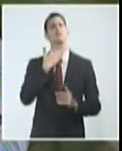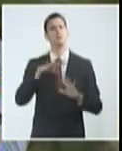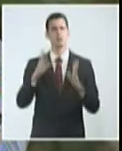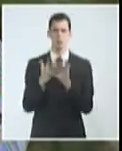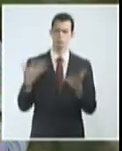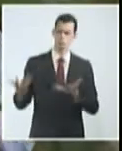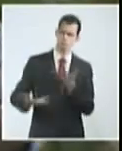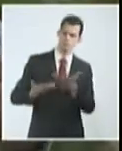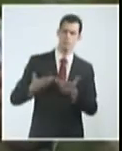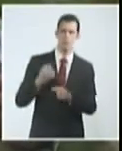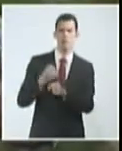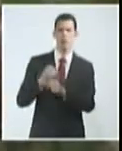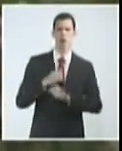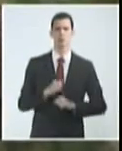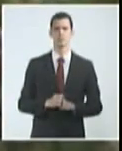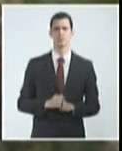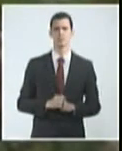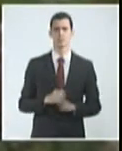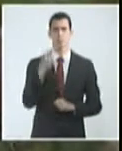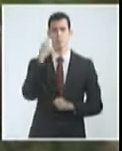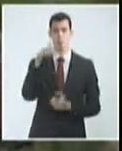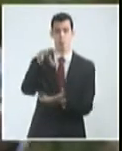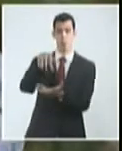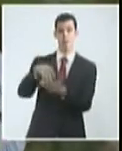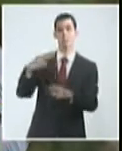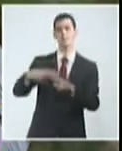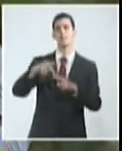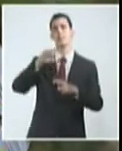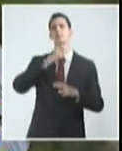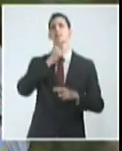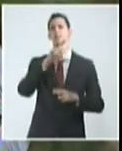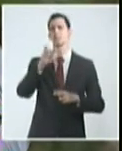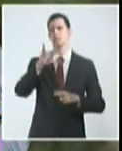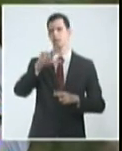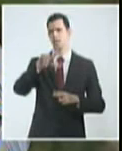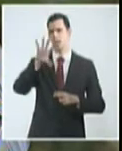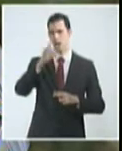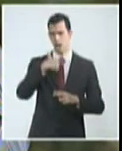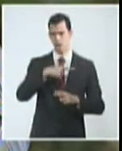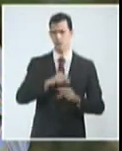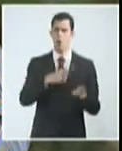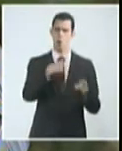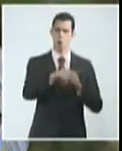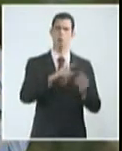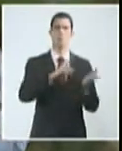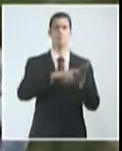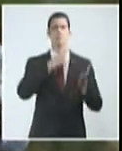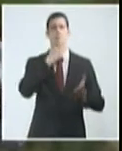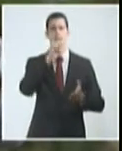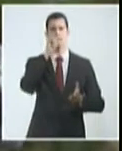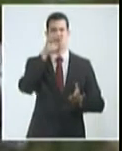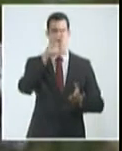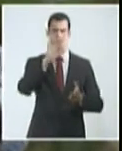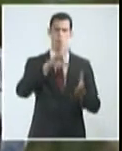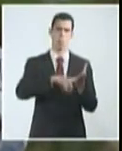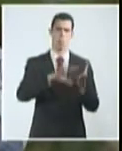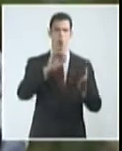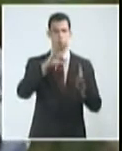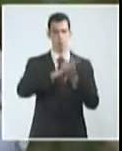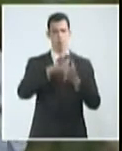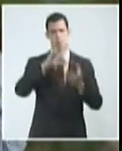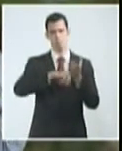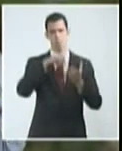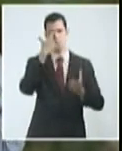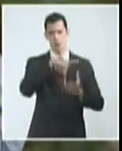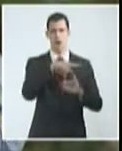en Bayamo. Vemos también el espíritu que se crea entre los vecinos, los niveles de participación, y es muy importante, ayer